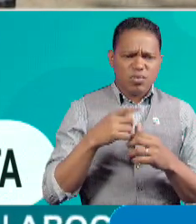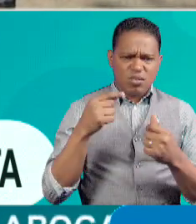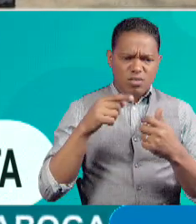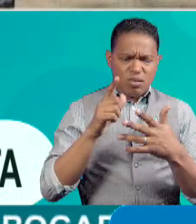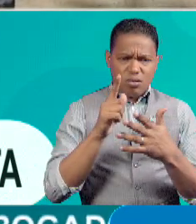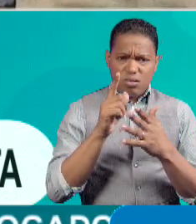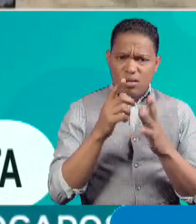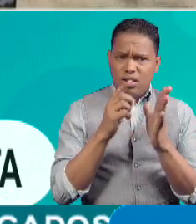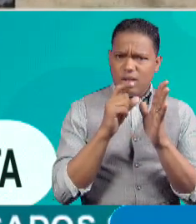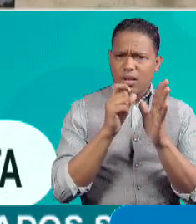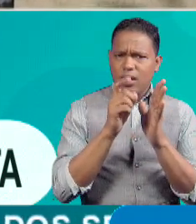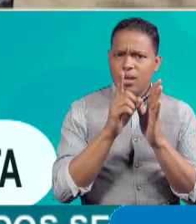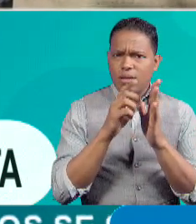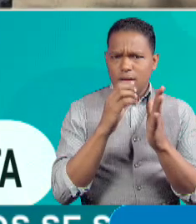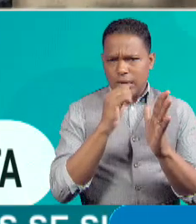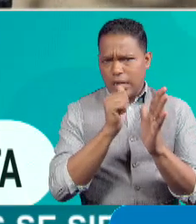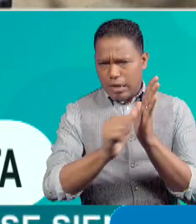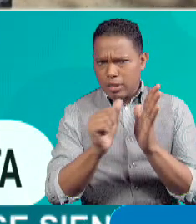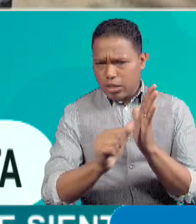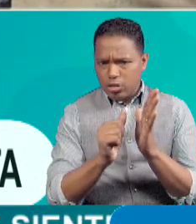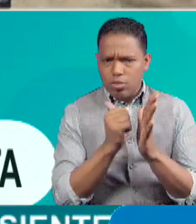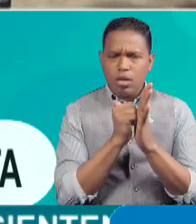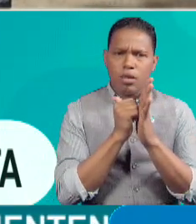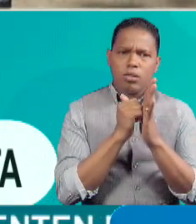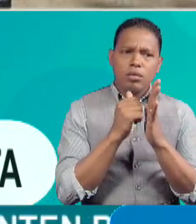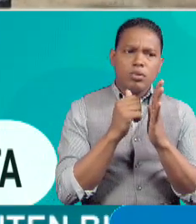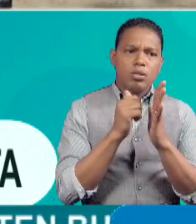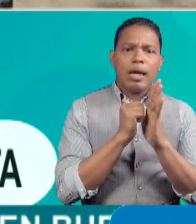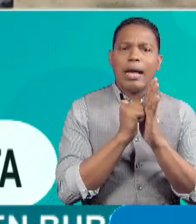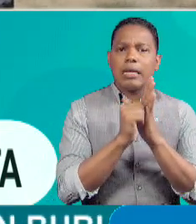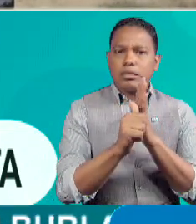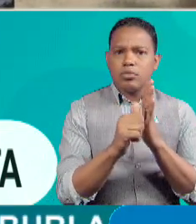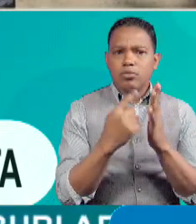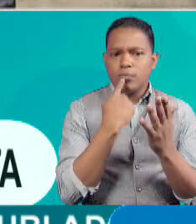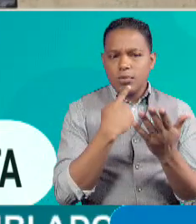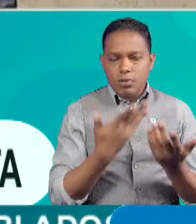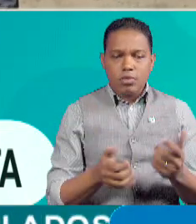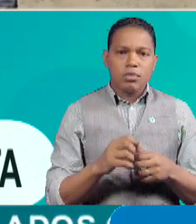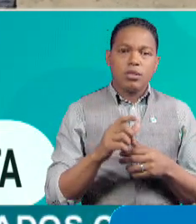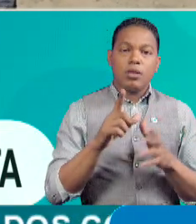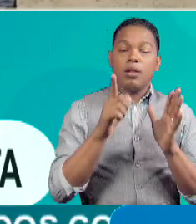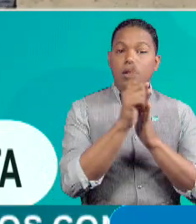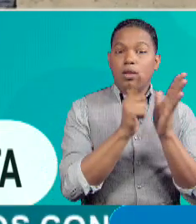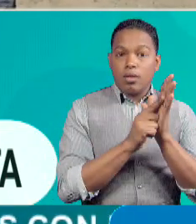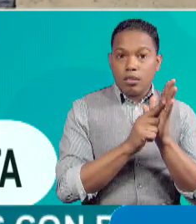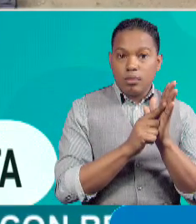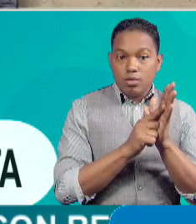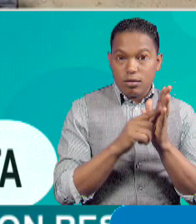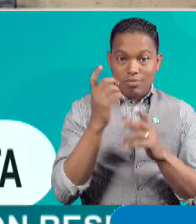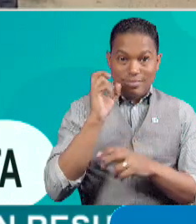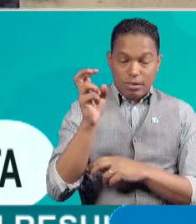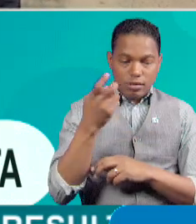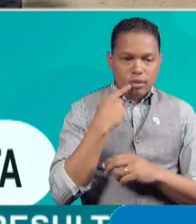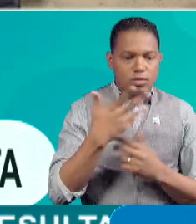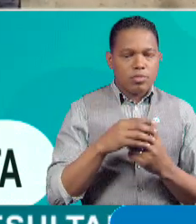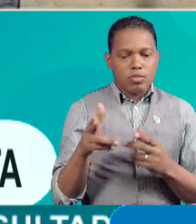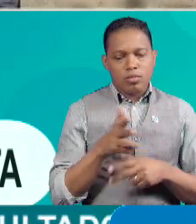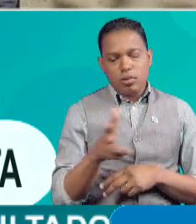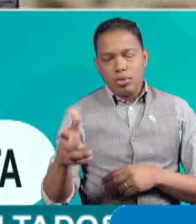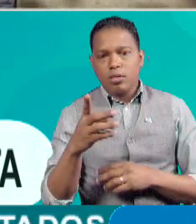ley 63-17 sobre sanción de conducción temeraria, así como también el uso indebido del carril de la derecha, entre